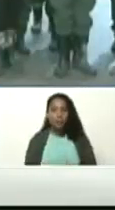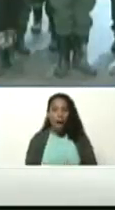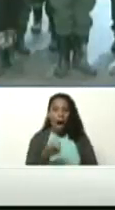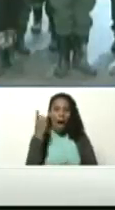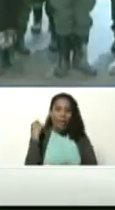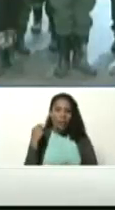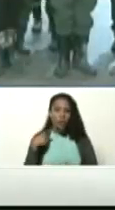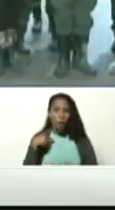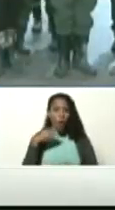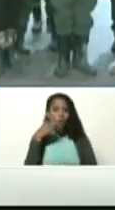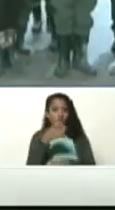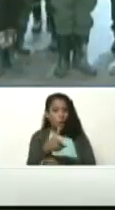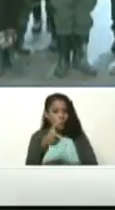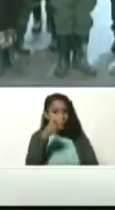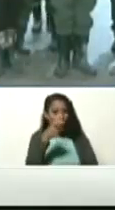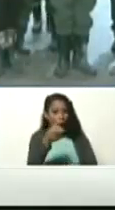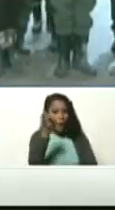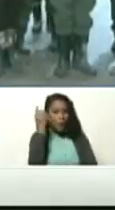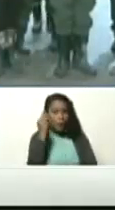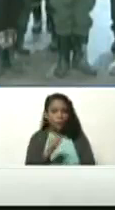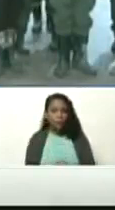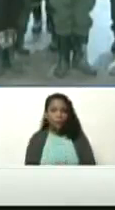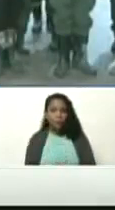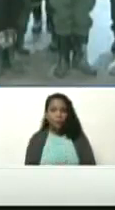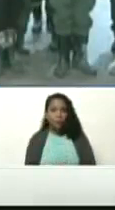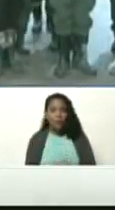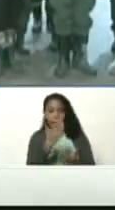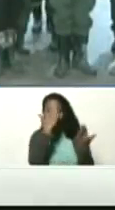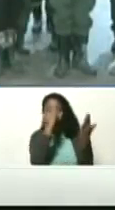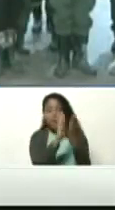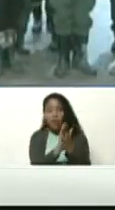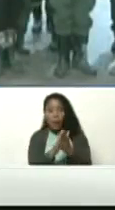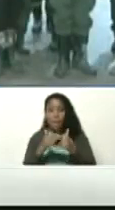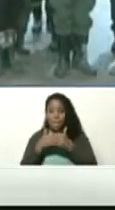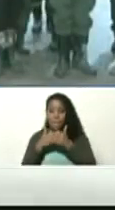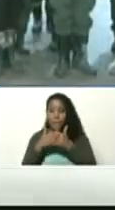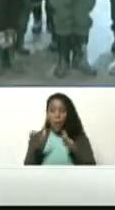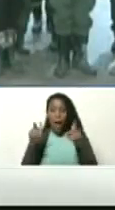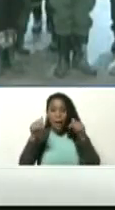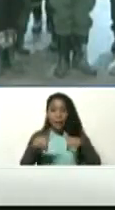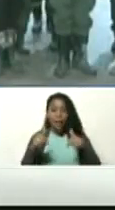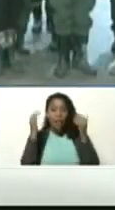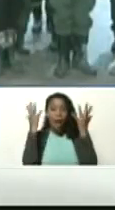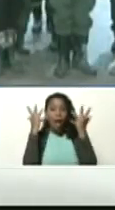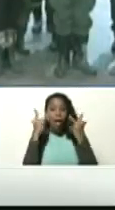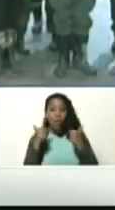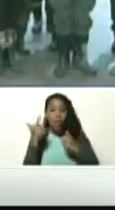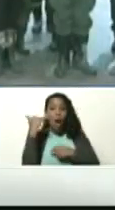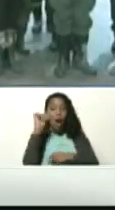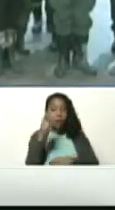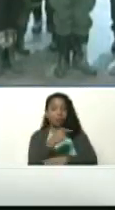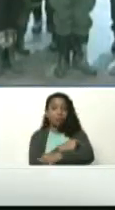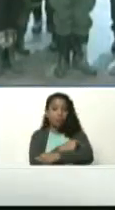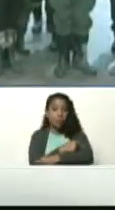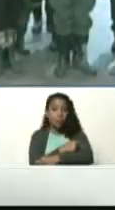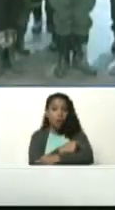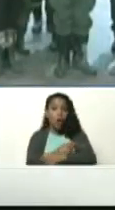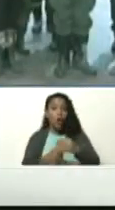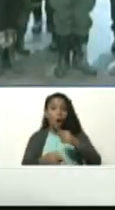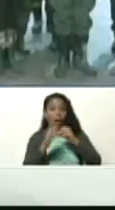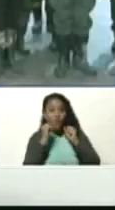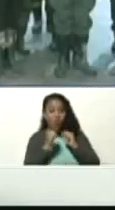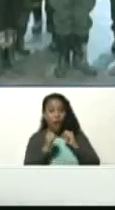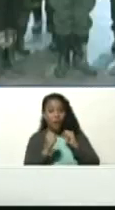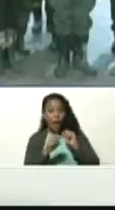como fui a supervisarlo ayer, y el frente que se abrió aquí del Castaño, donde hay heridas allí fuerte